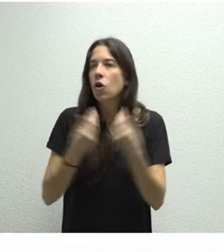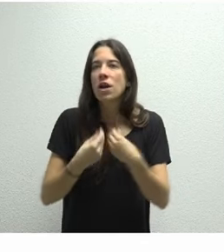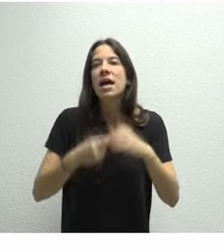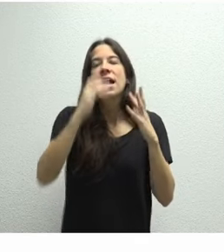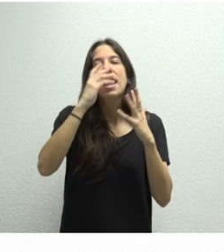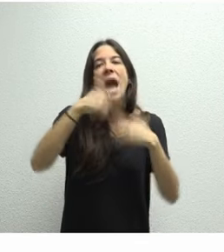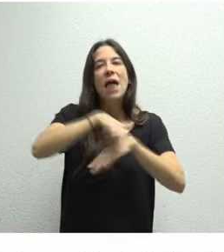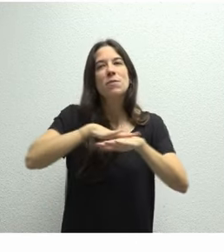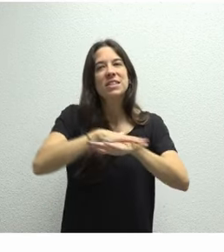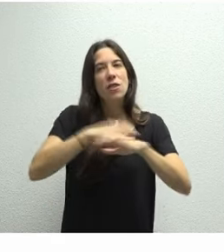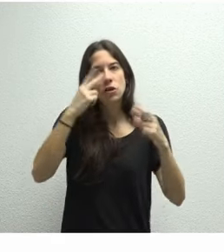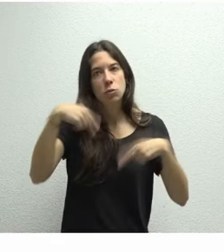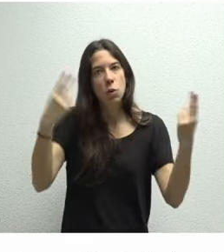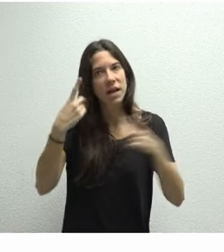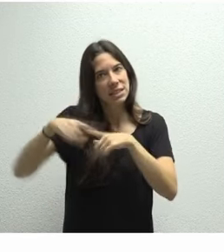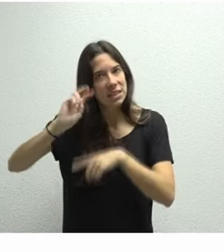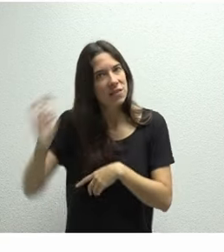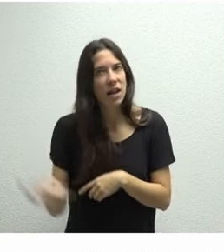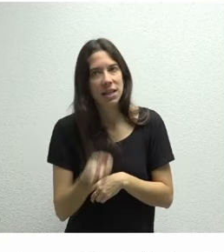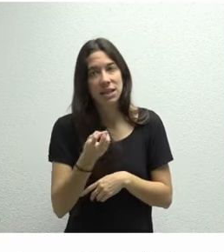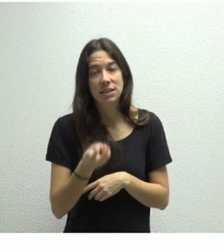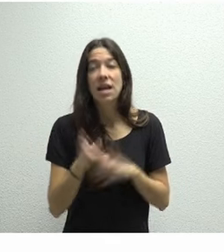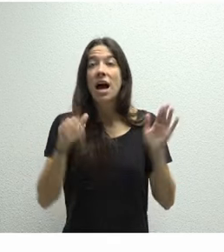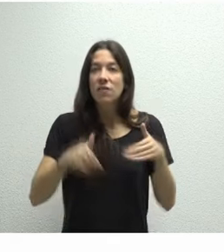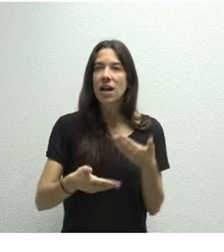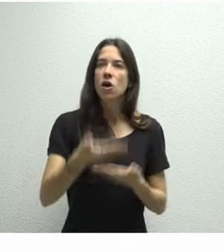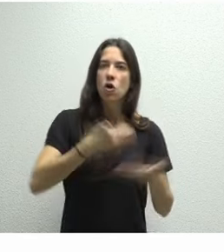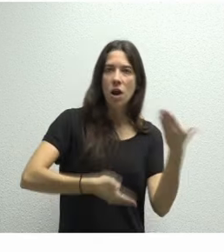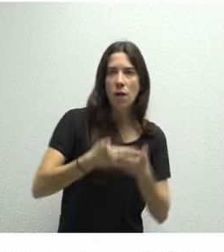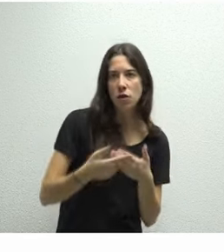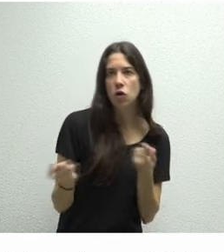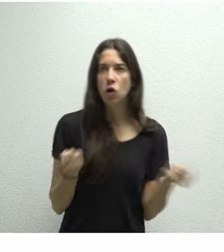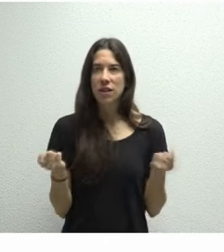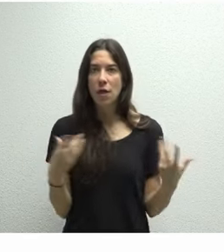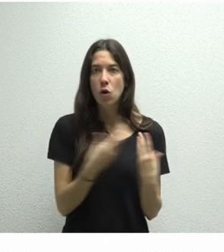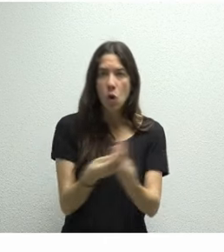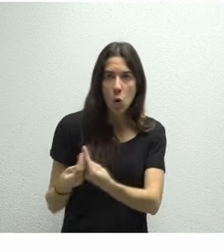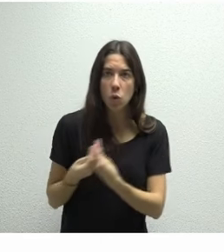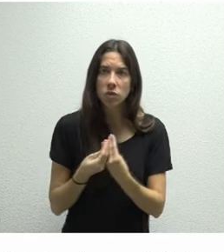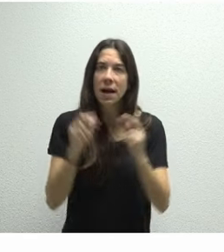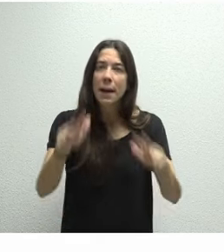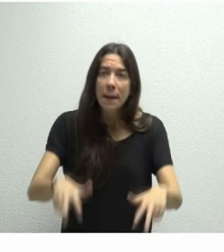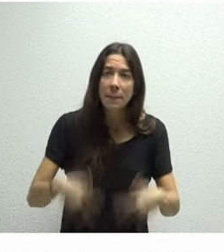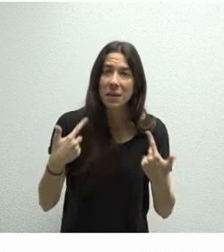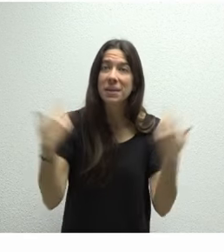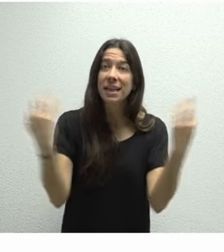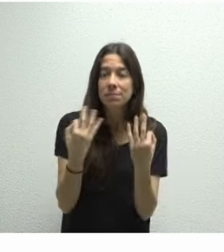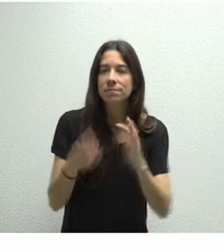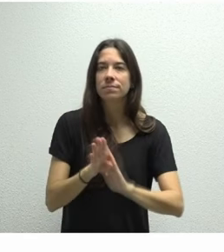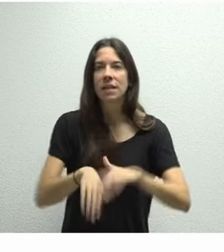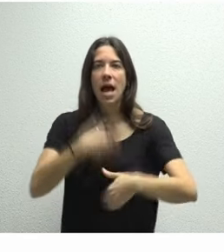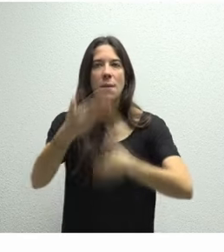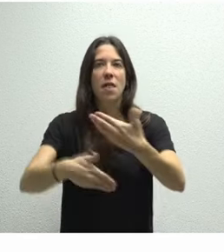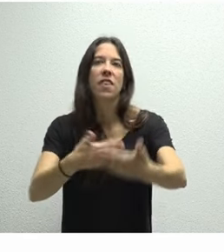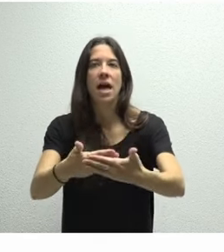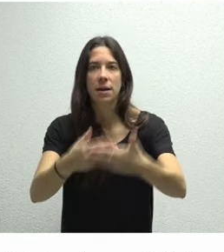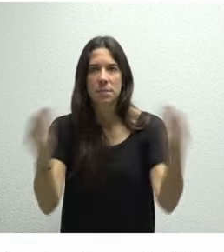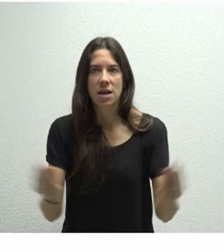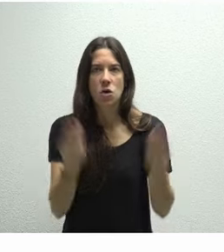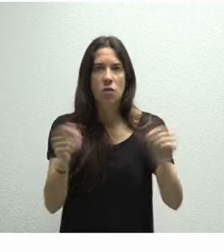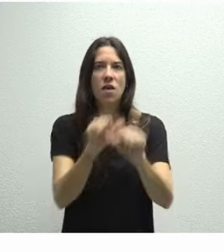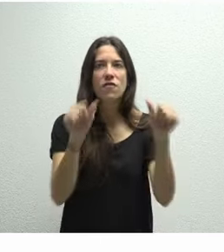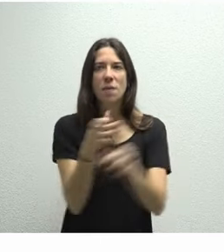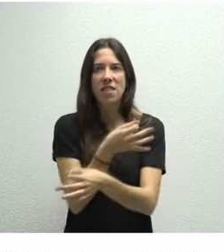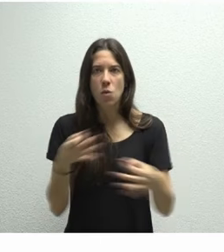públicas es esta colaboración esta coordinación conjunta las que nos va a permitir avanzar adecuadamente